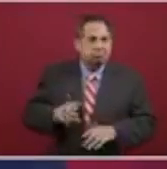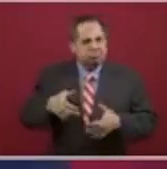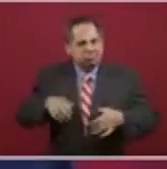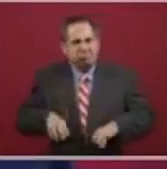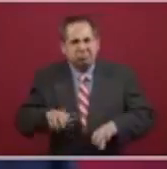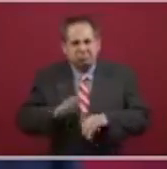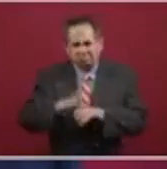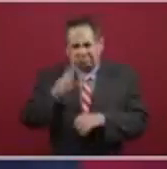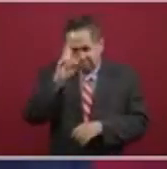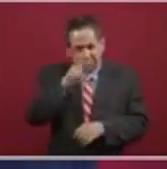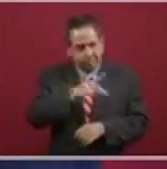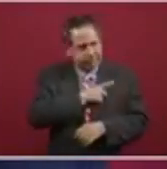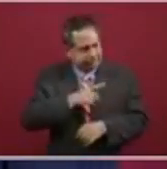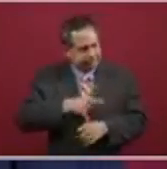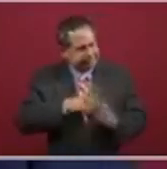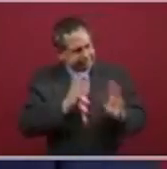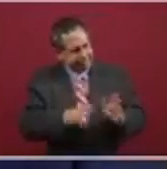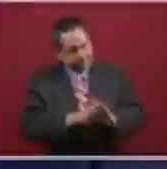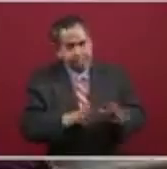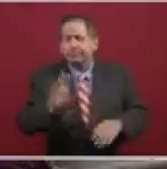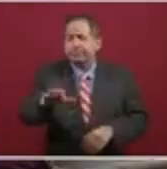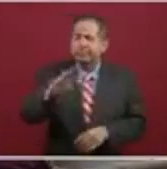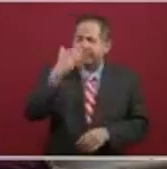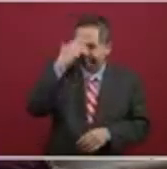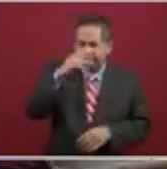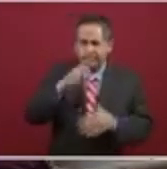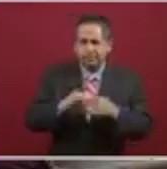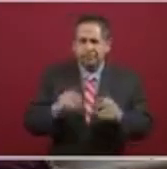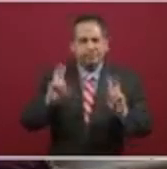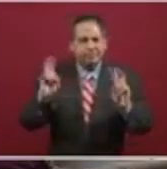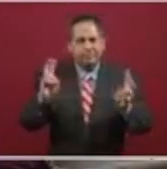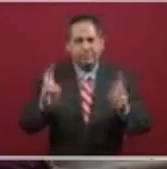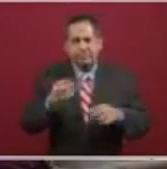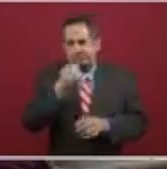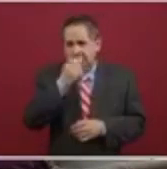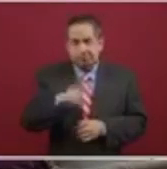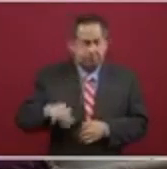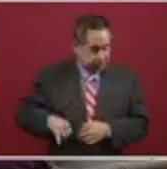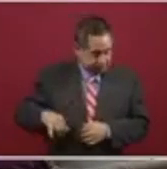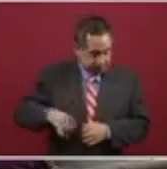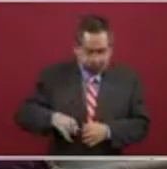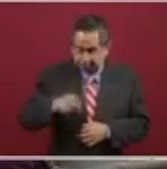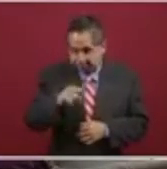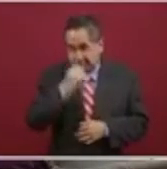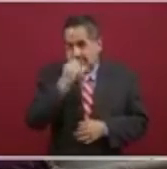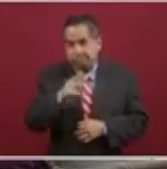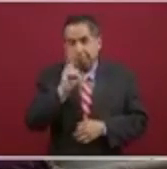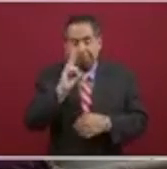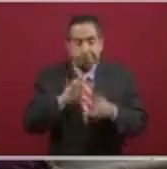entonces tienen que aceptar eso. ¿Saben que es un tema interesantísimo?